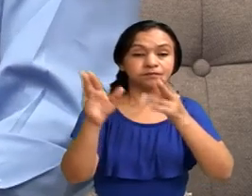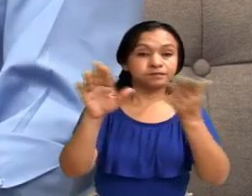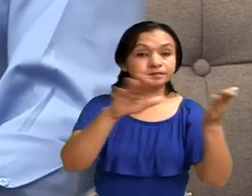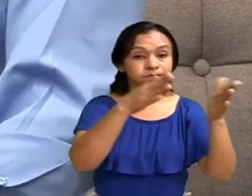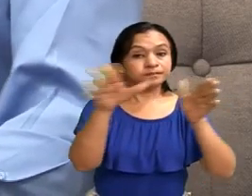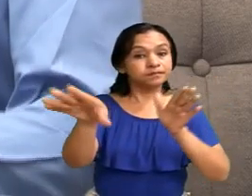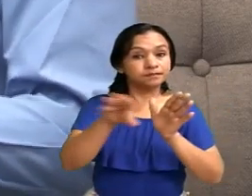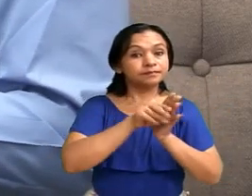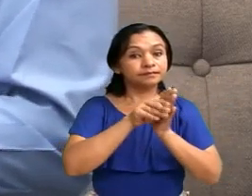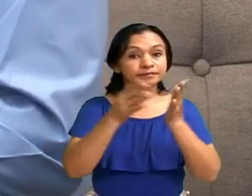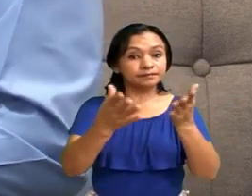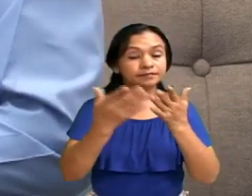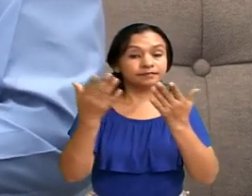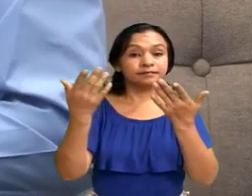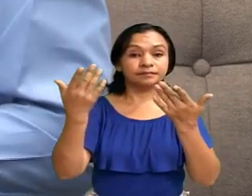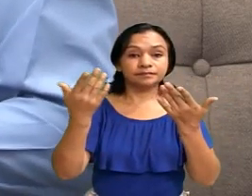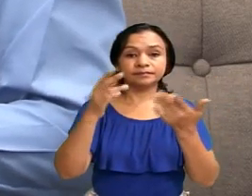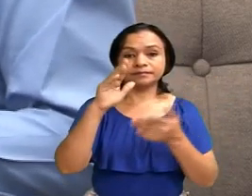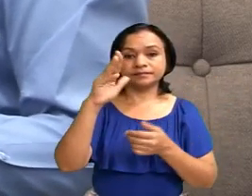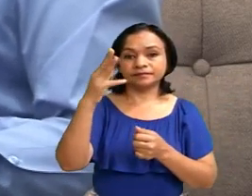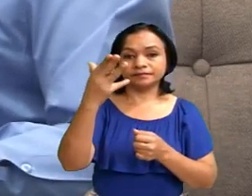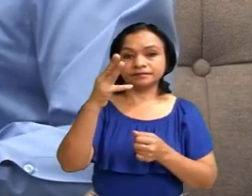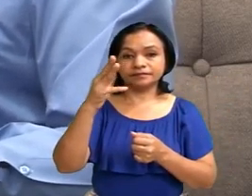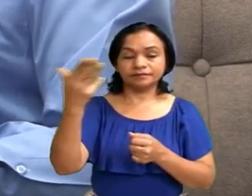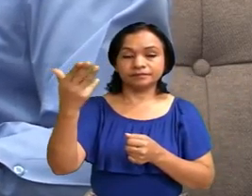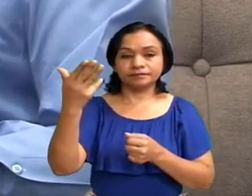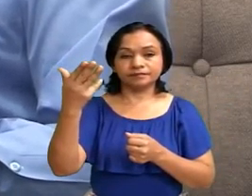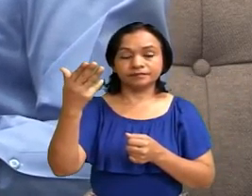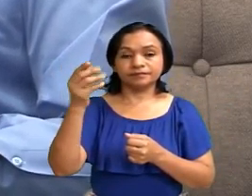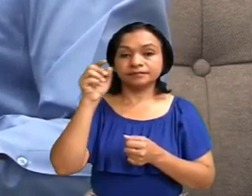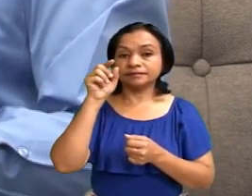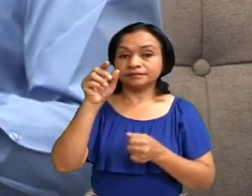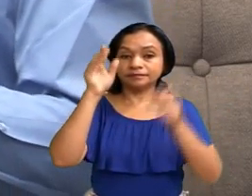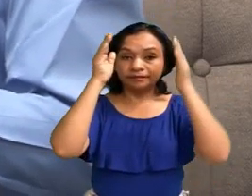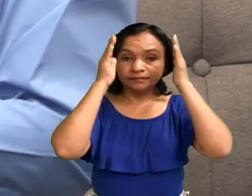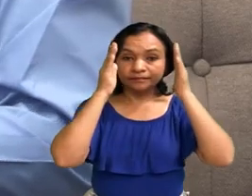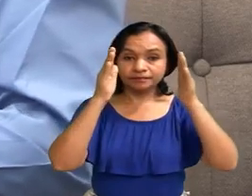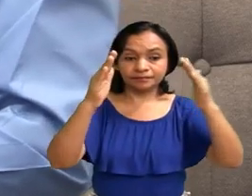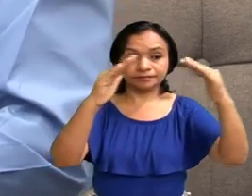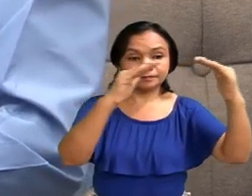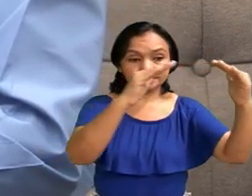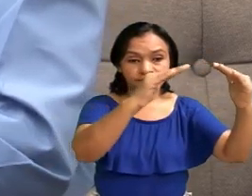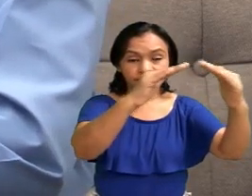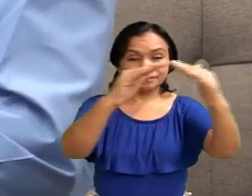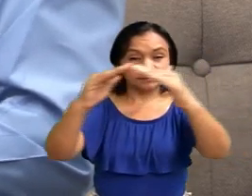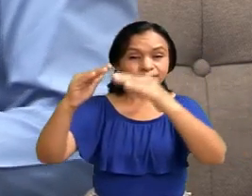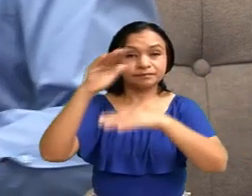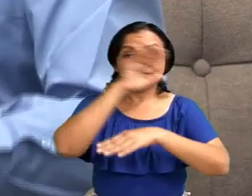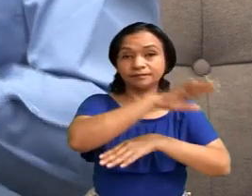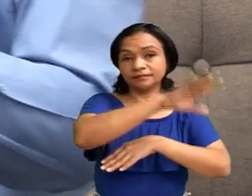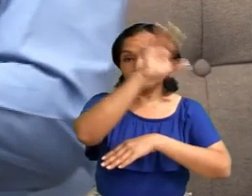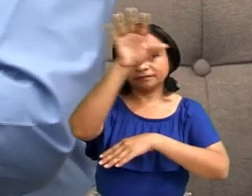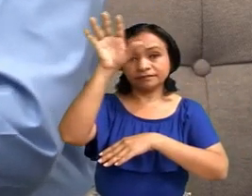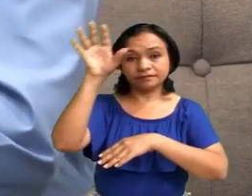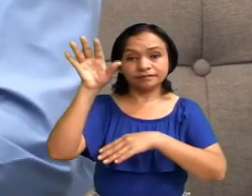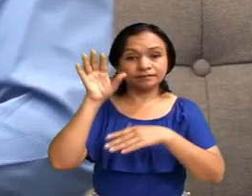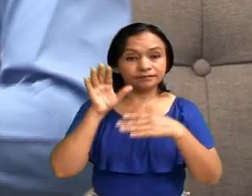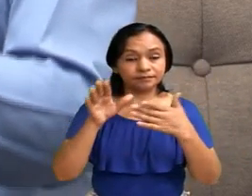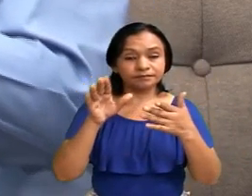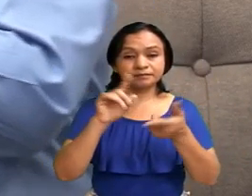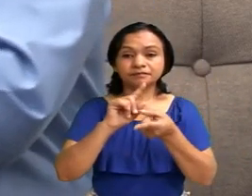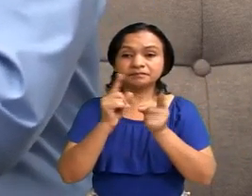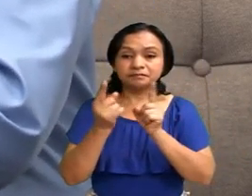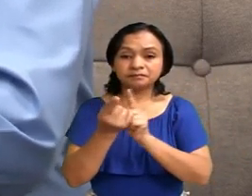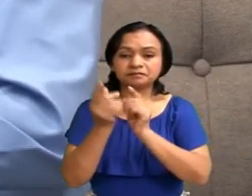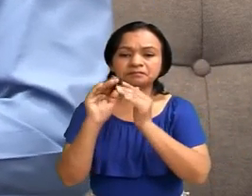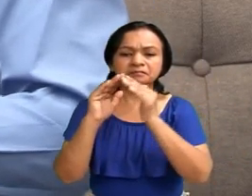estamos para poder llegar al 99.9% de cobertura, para poder seguir normalizando asentamientos, reducción de